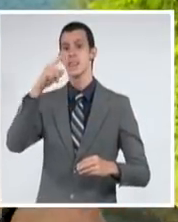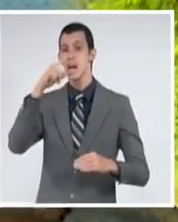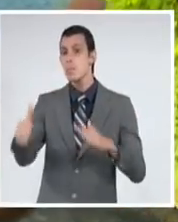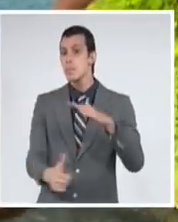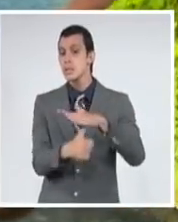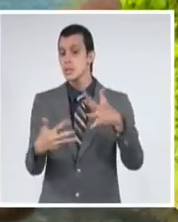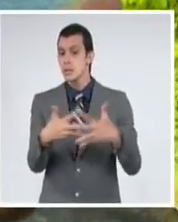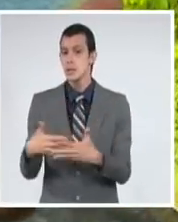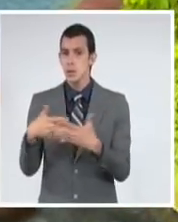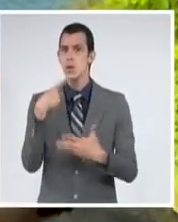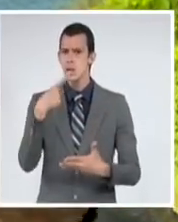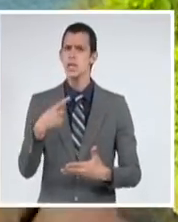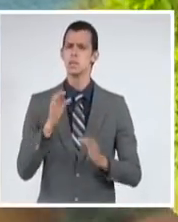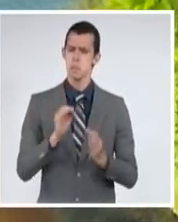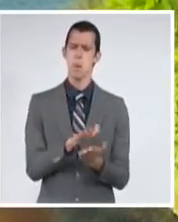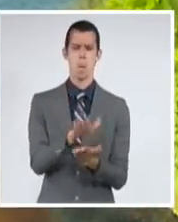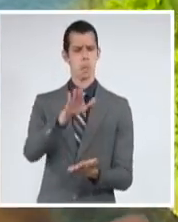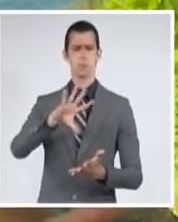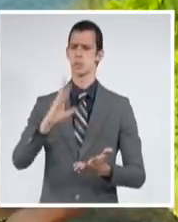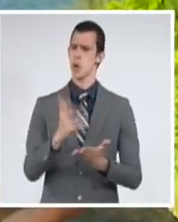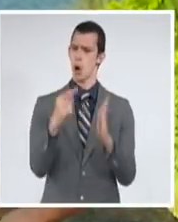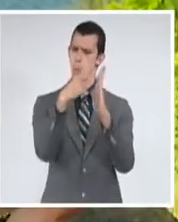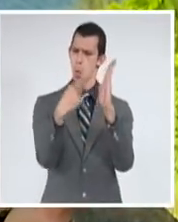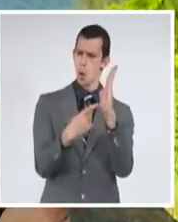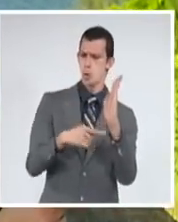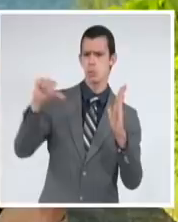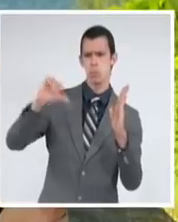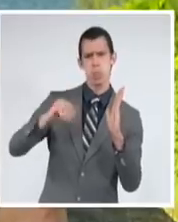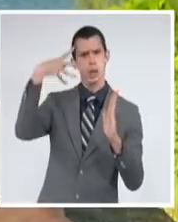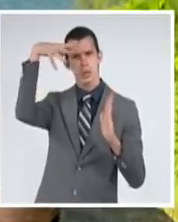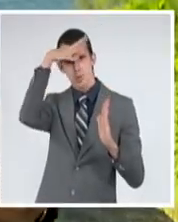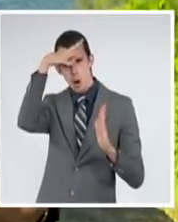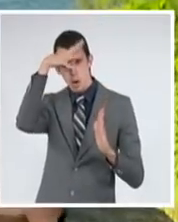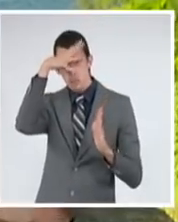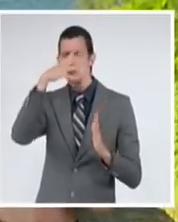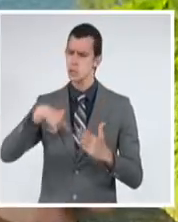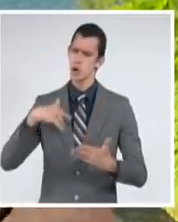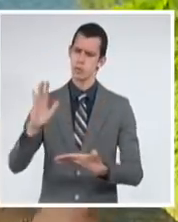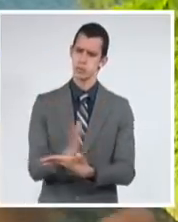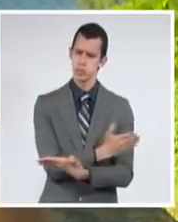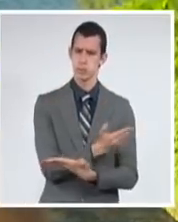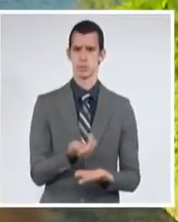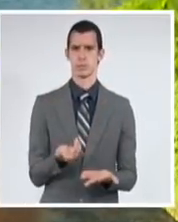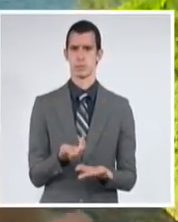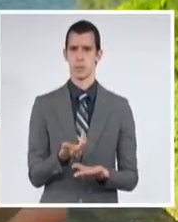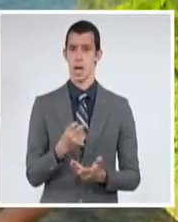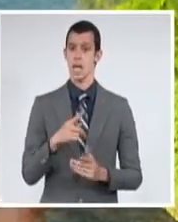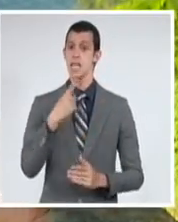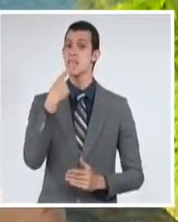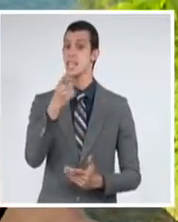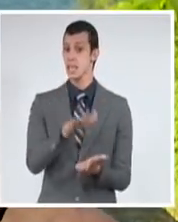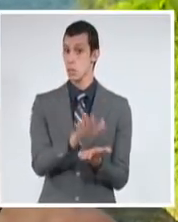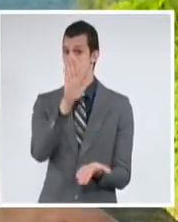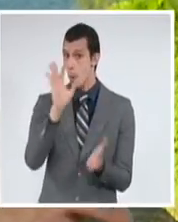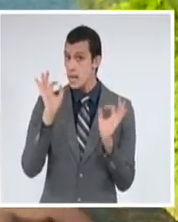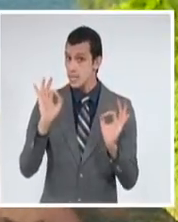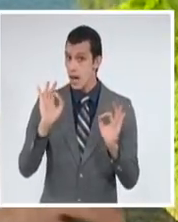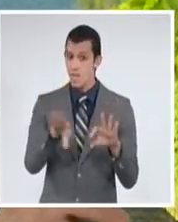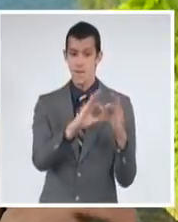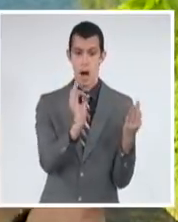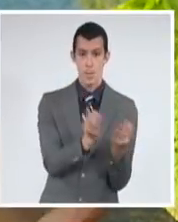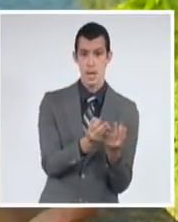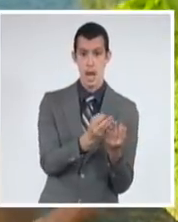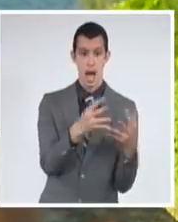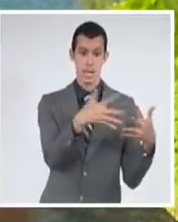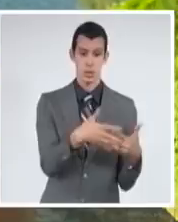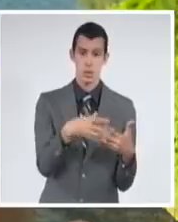Trump. Prometió que restauraría el programa de reunificación familiar. Prometió que permitiría el envío de remesas a Cuba.